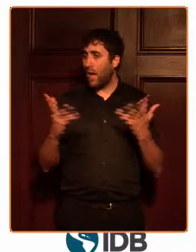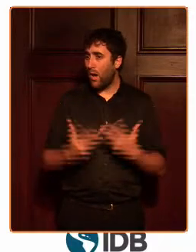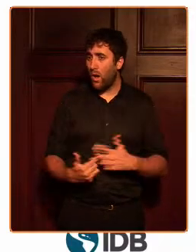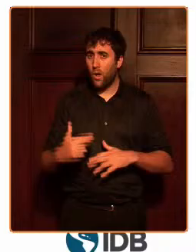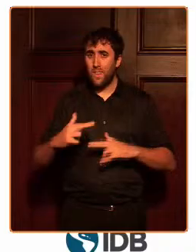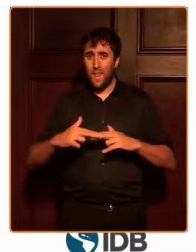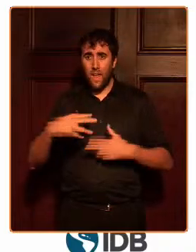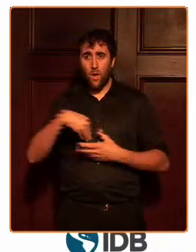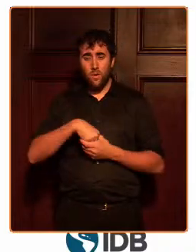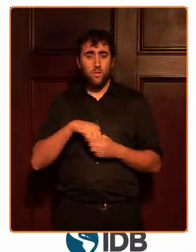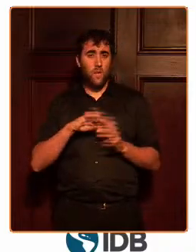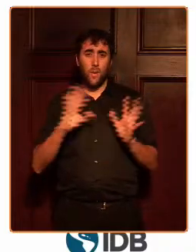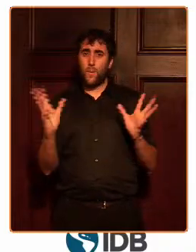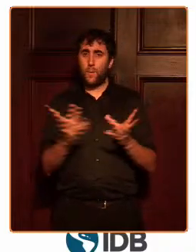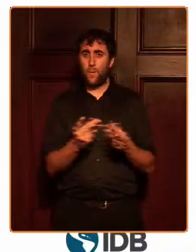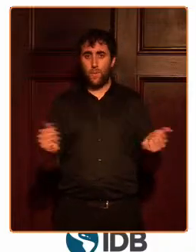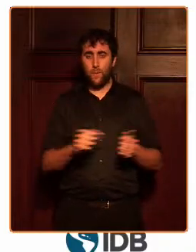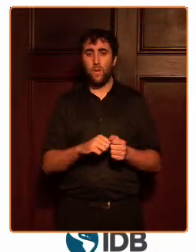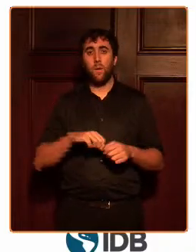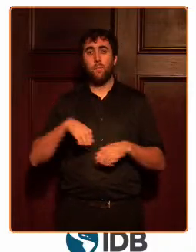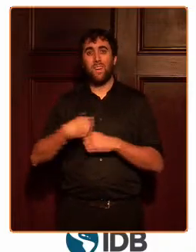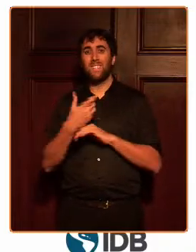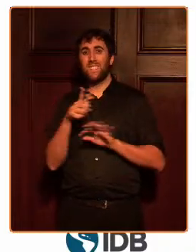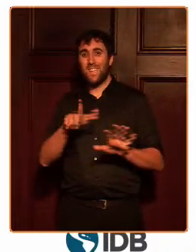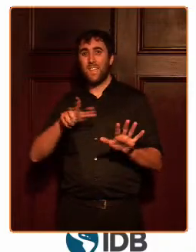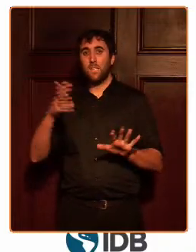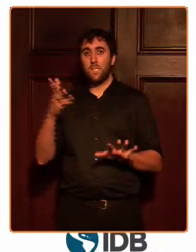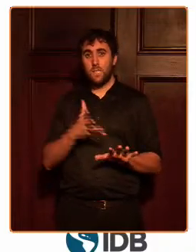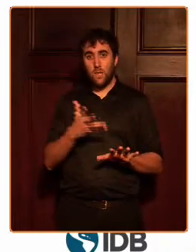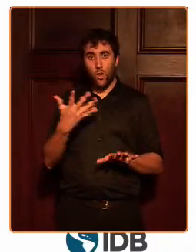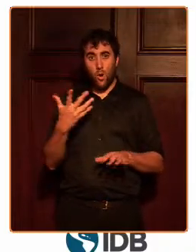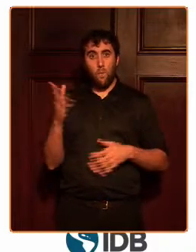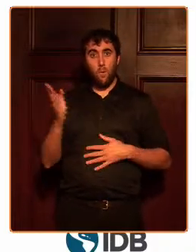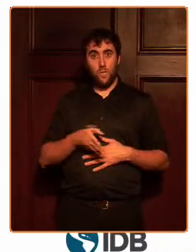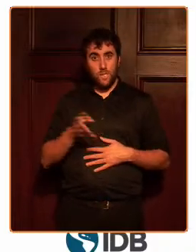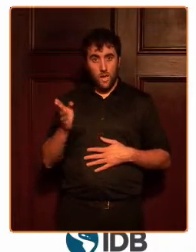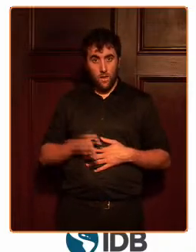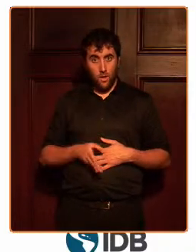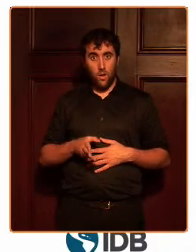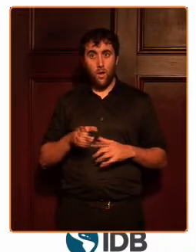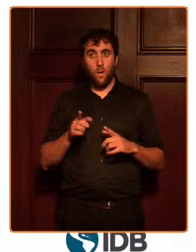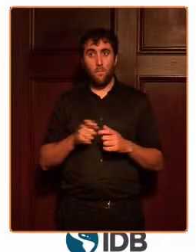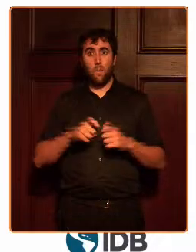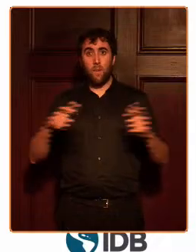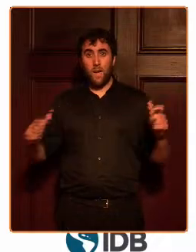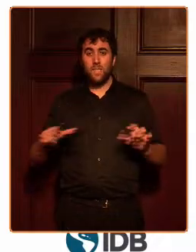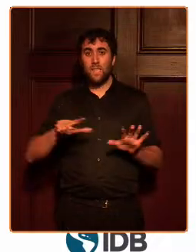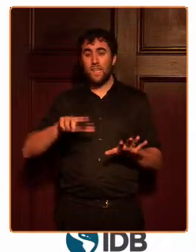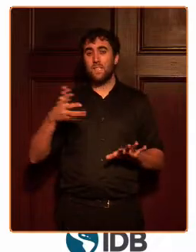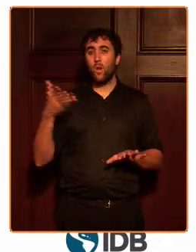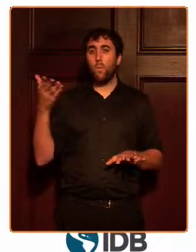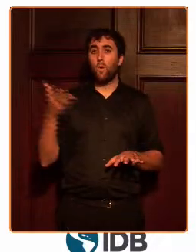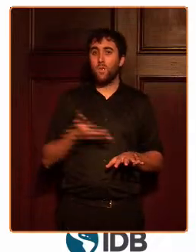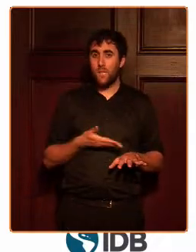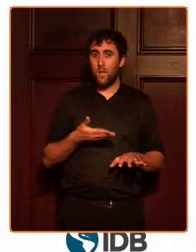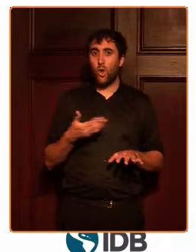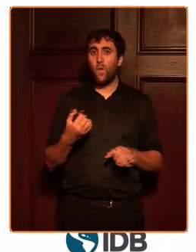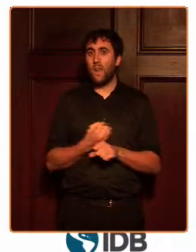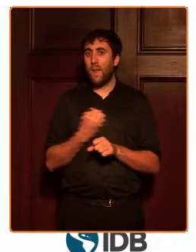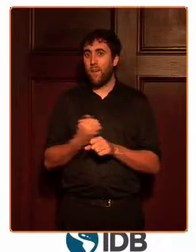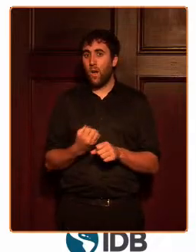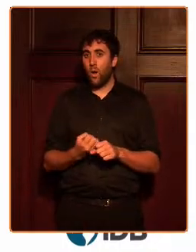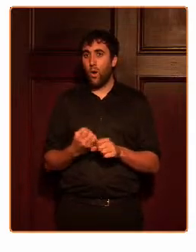se habían añadido más del 75%, se habían creado más del 75% de